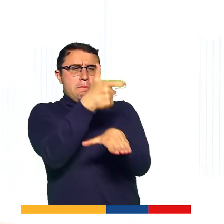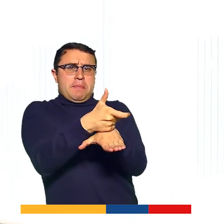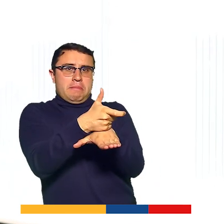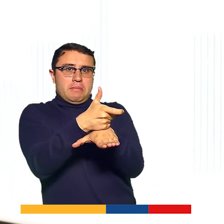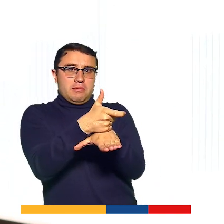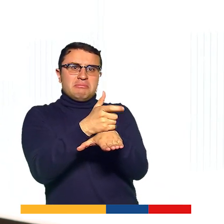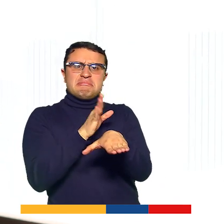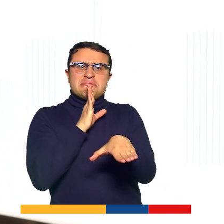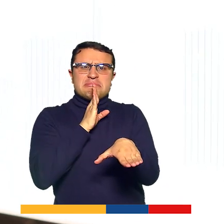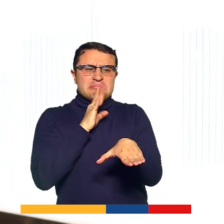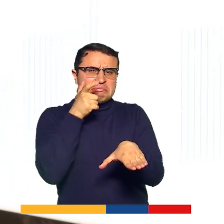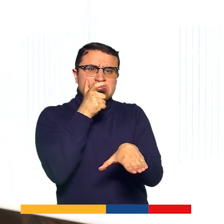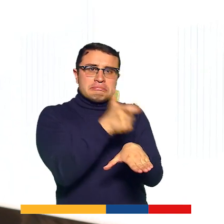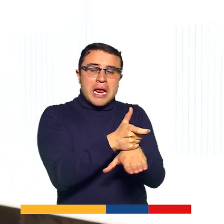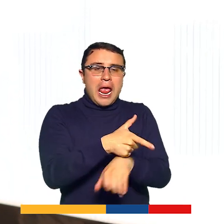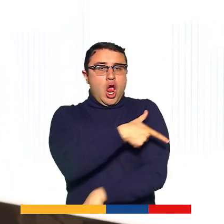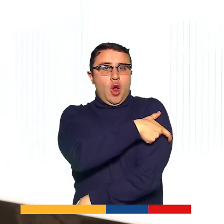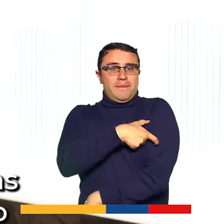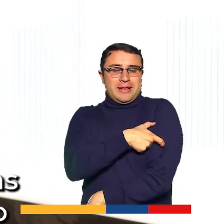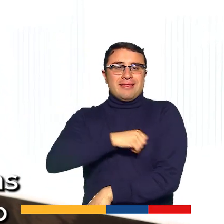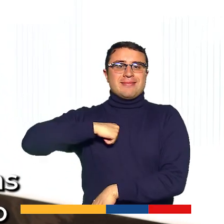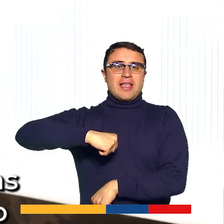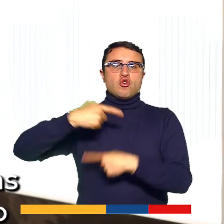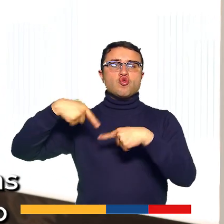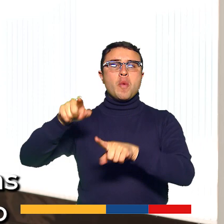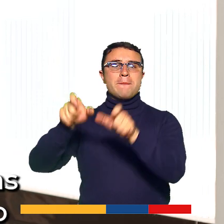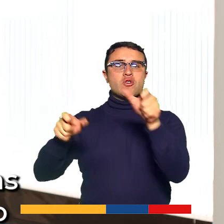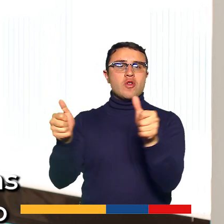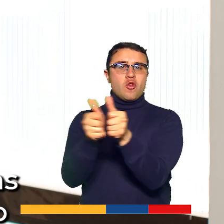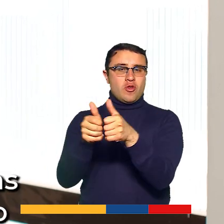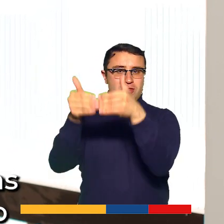una o será vigilado especialmente por